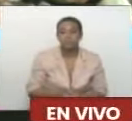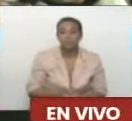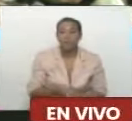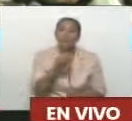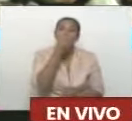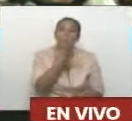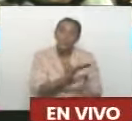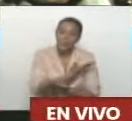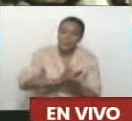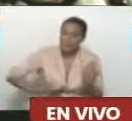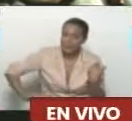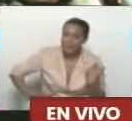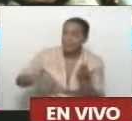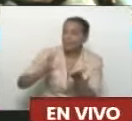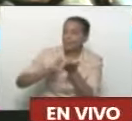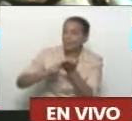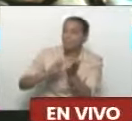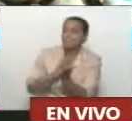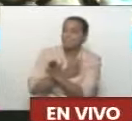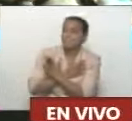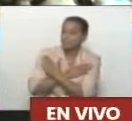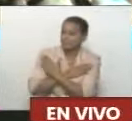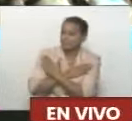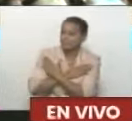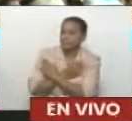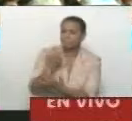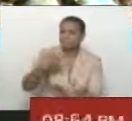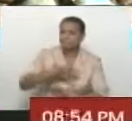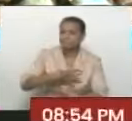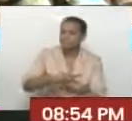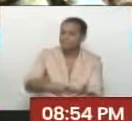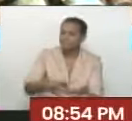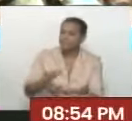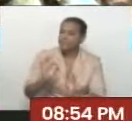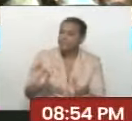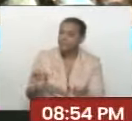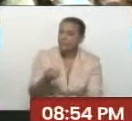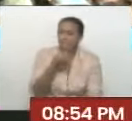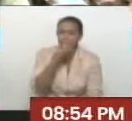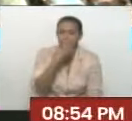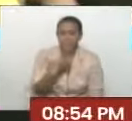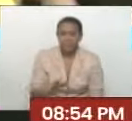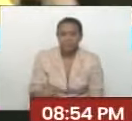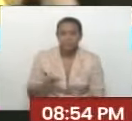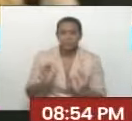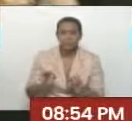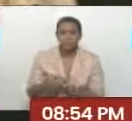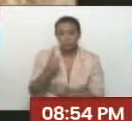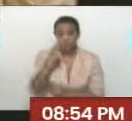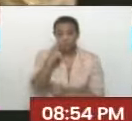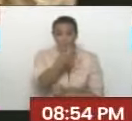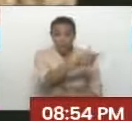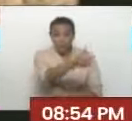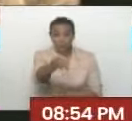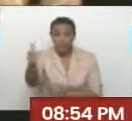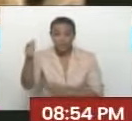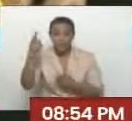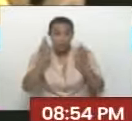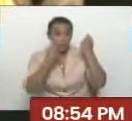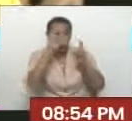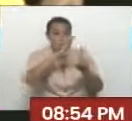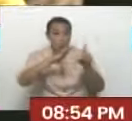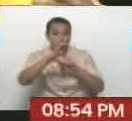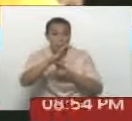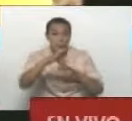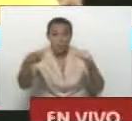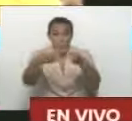Bueno, presidente, de verdad felicitar esta iniciativa que es hermosa. Yo veía cada una de las expresiones